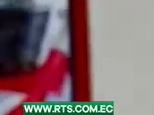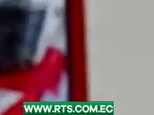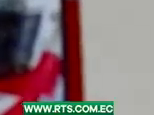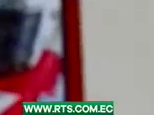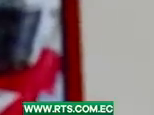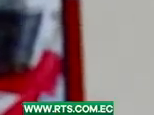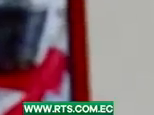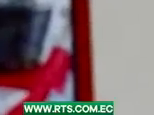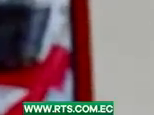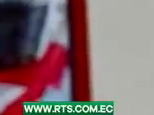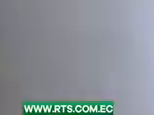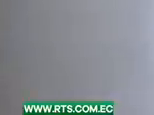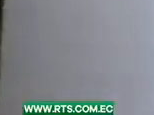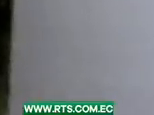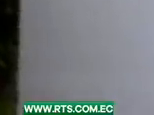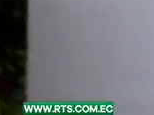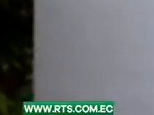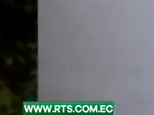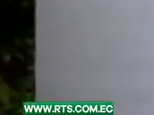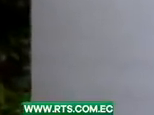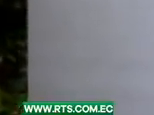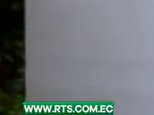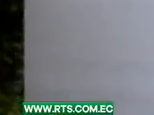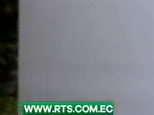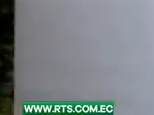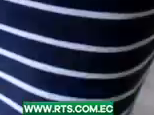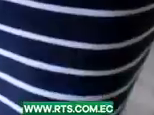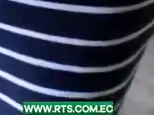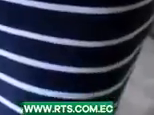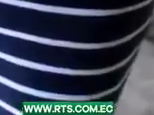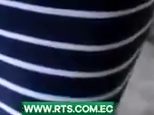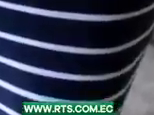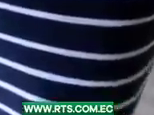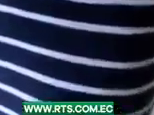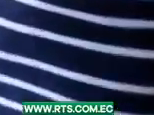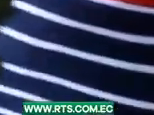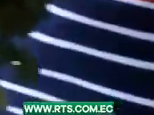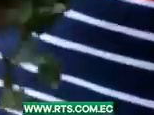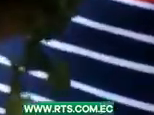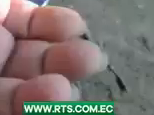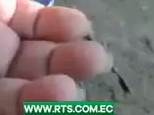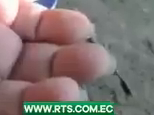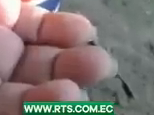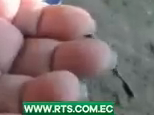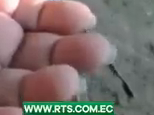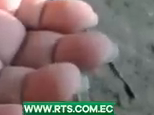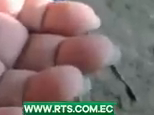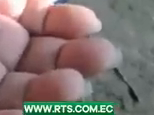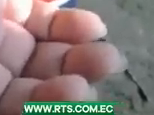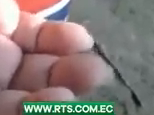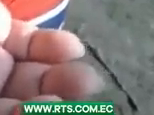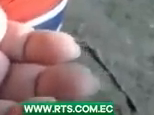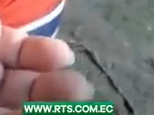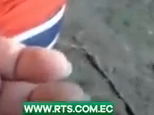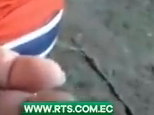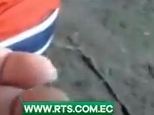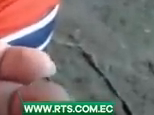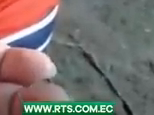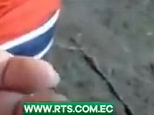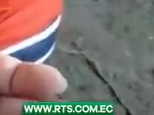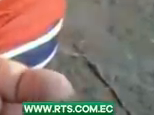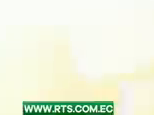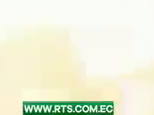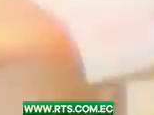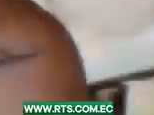Para publicar este libro contó con el respaldo de una universidad. Además de la información milenaria, se colocaron las propiedades fitoquímicas de